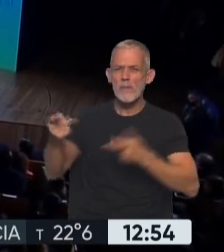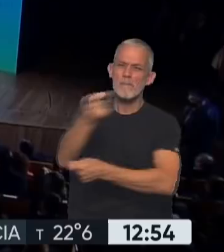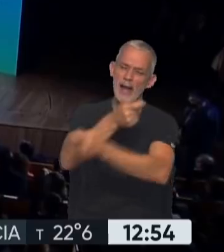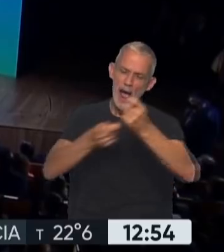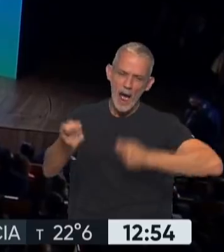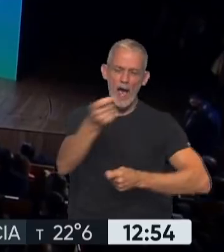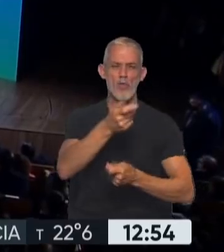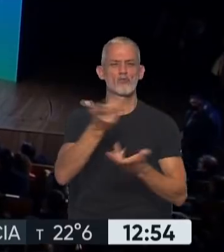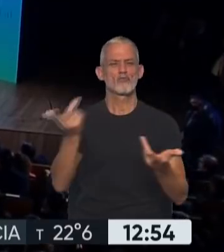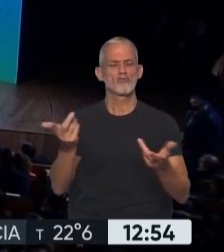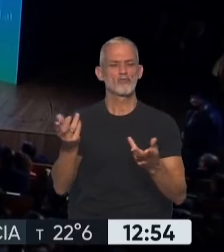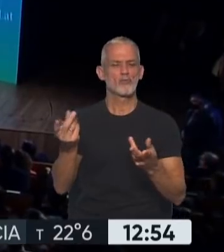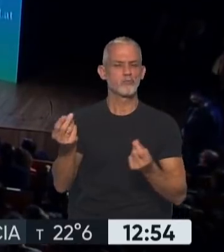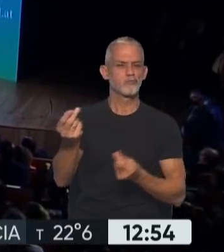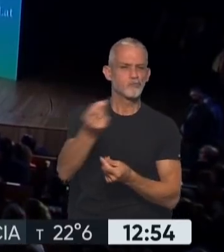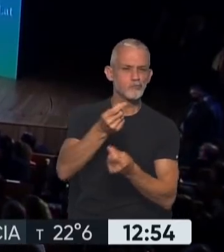mercados,